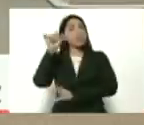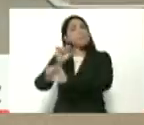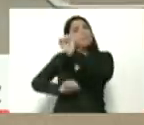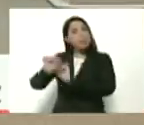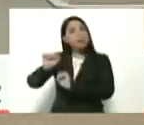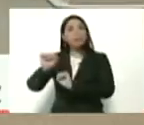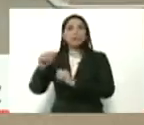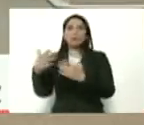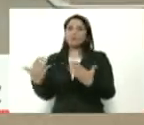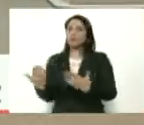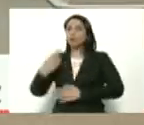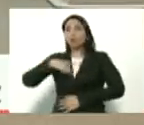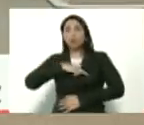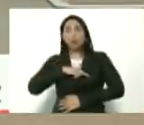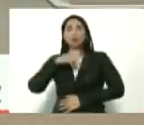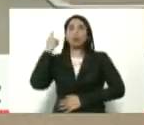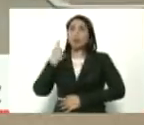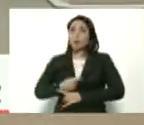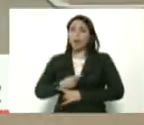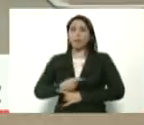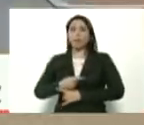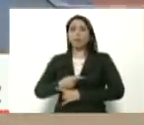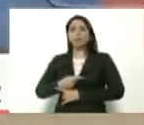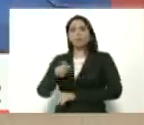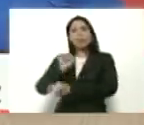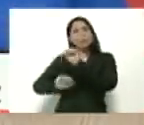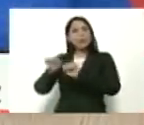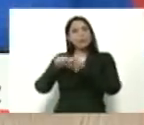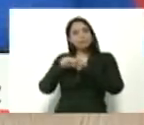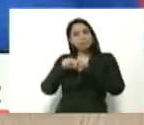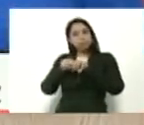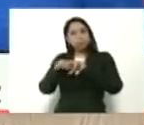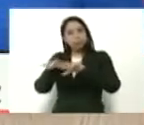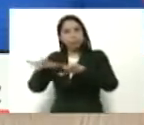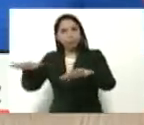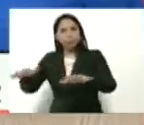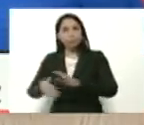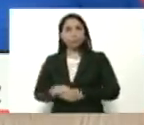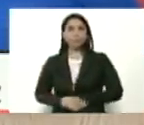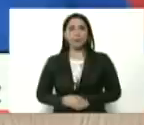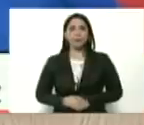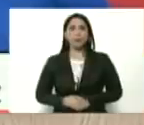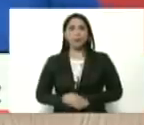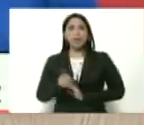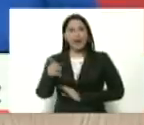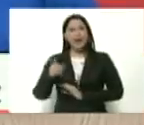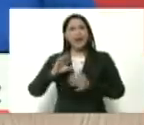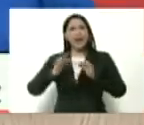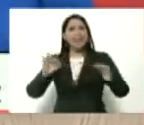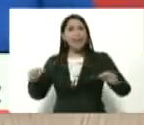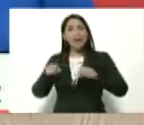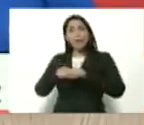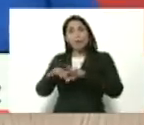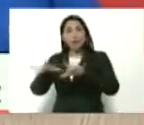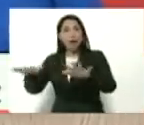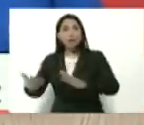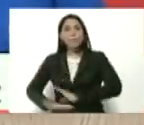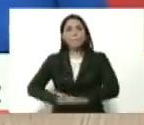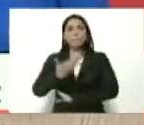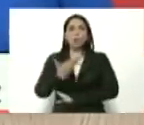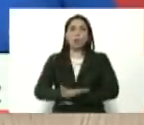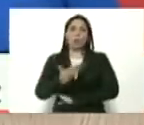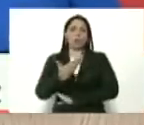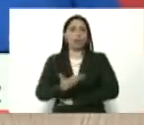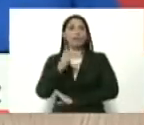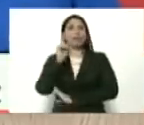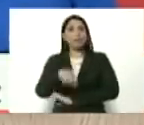prevención que debemos adoptar para evitar cadenas de contagio. Una cadena de contagio importante se ha dado